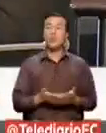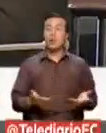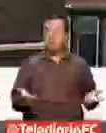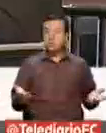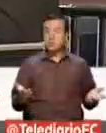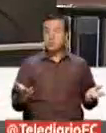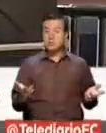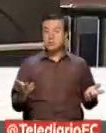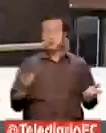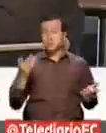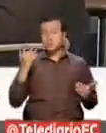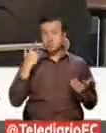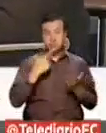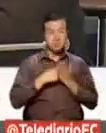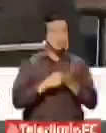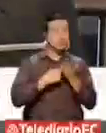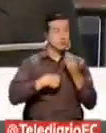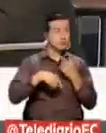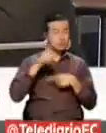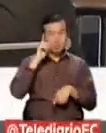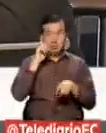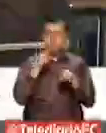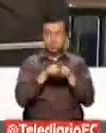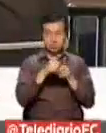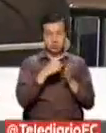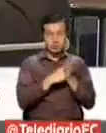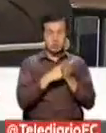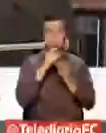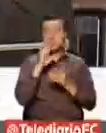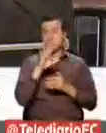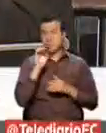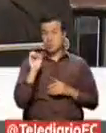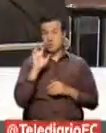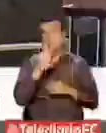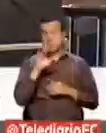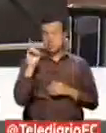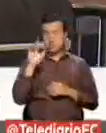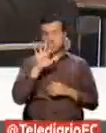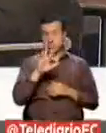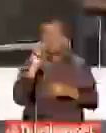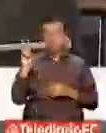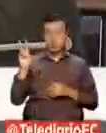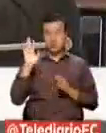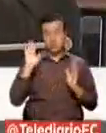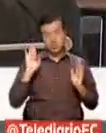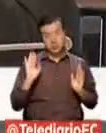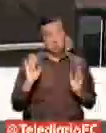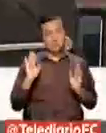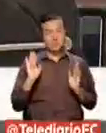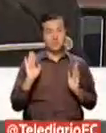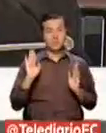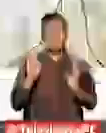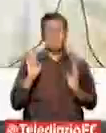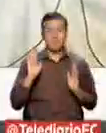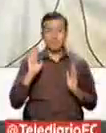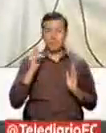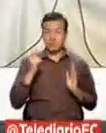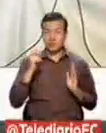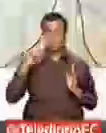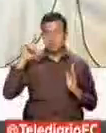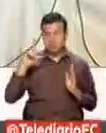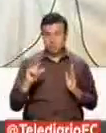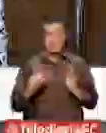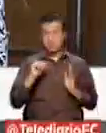vamos a ponernos de acuerdo, pero en todo caso si es 50, 51, 52, va a aumentar el déficit. En cuanto a